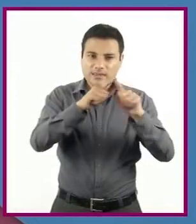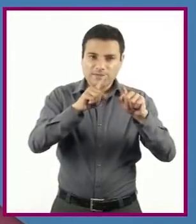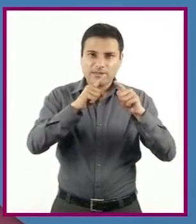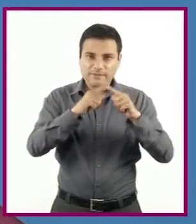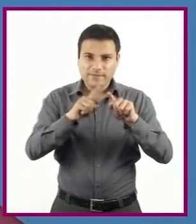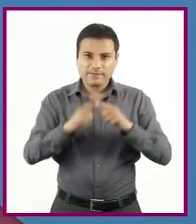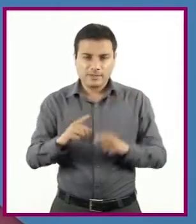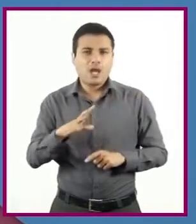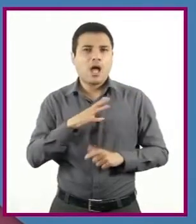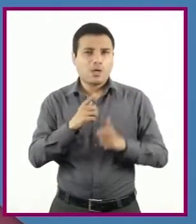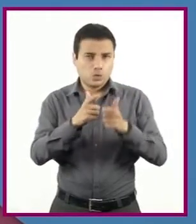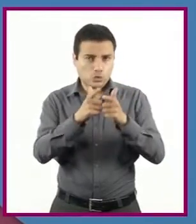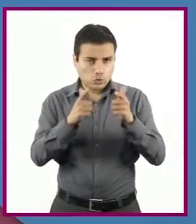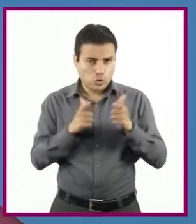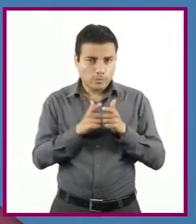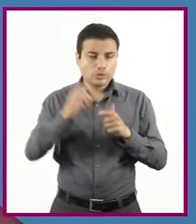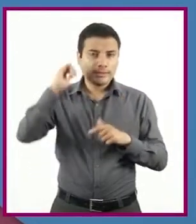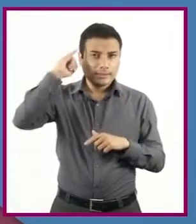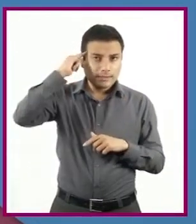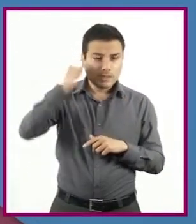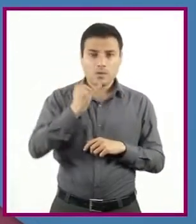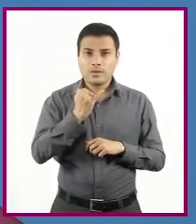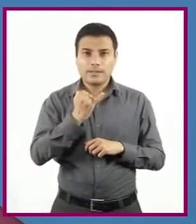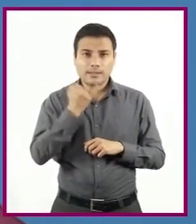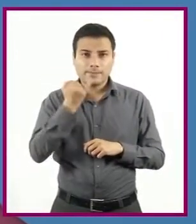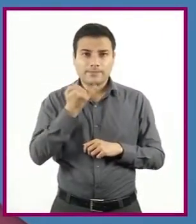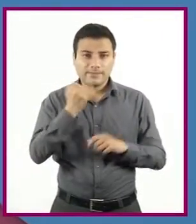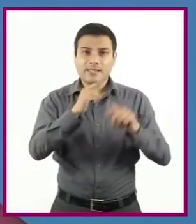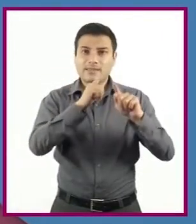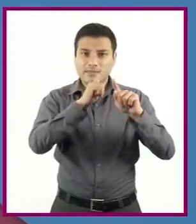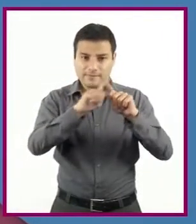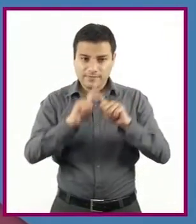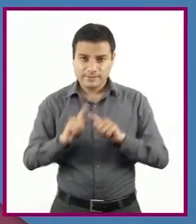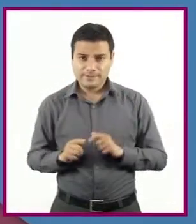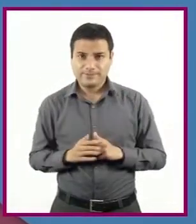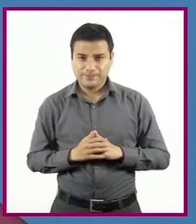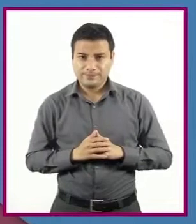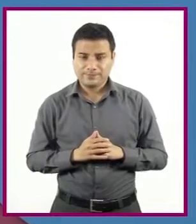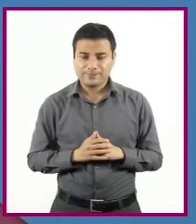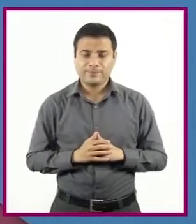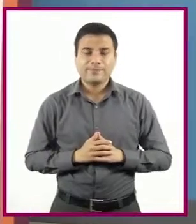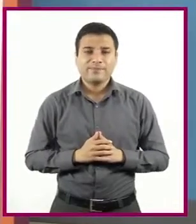múltiples grupos étnicos y lingüísticos a lo largo de más de 3 milenios.